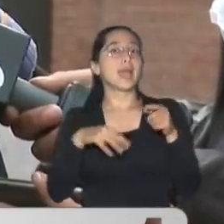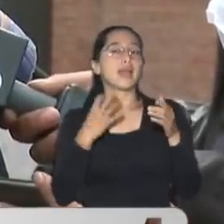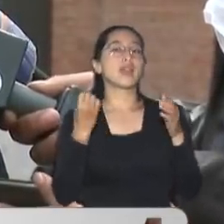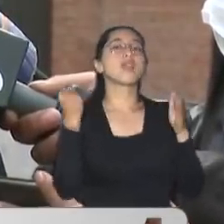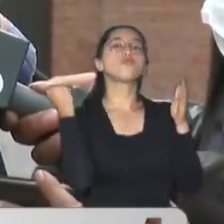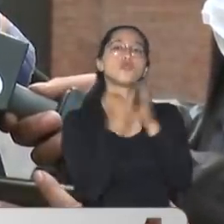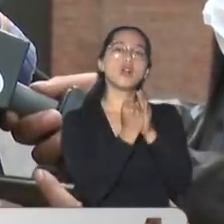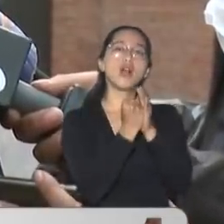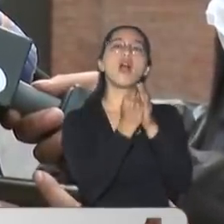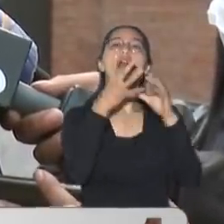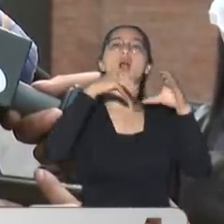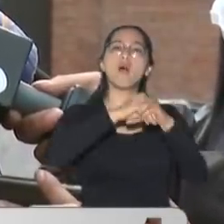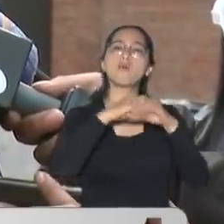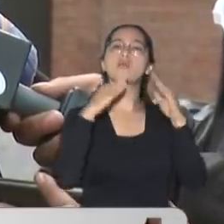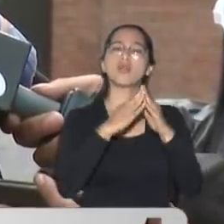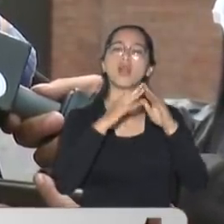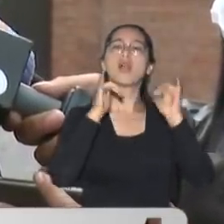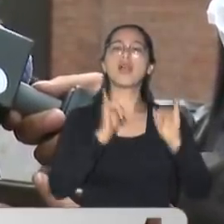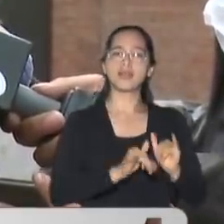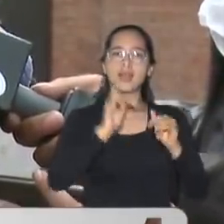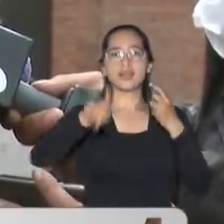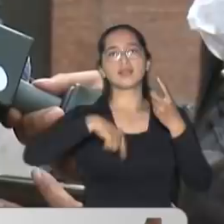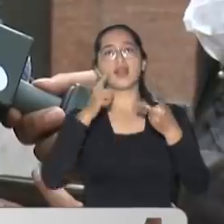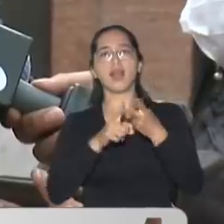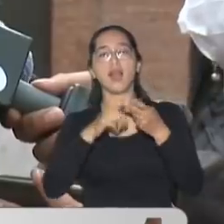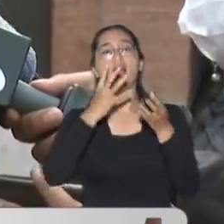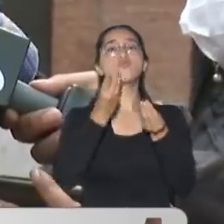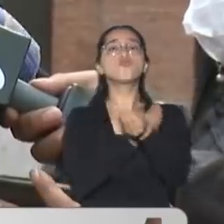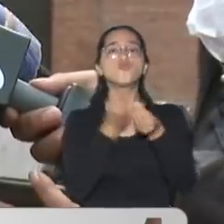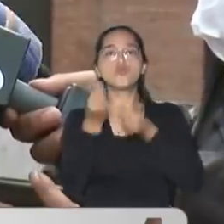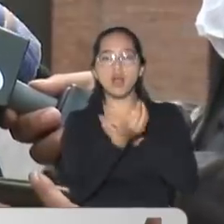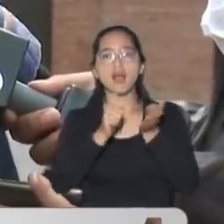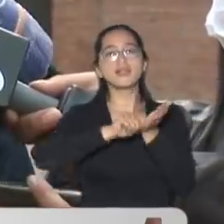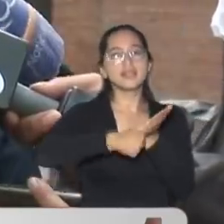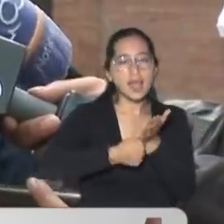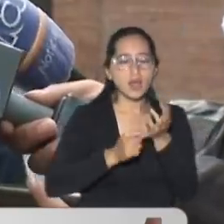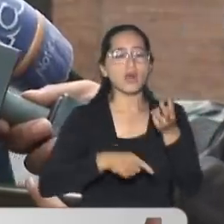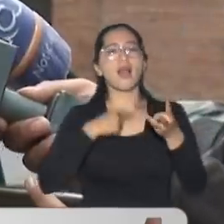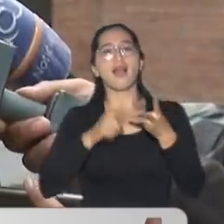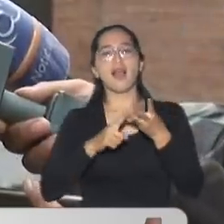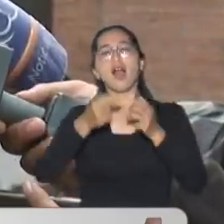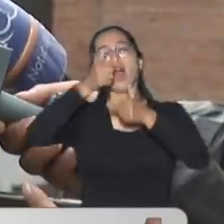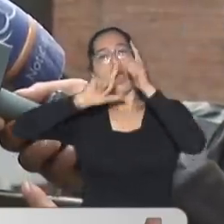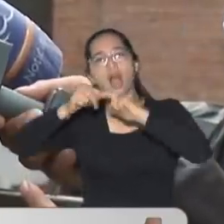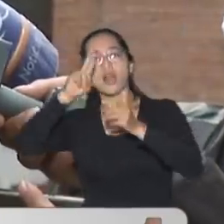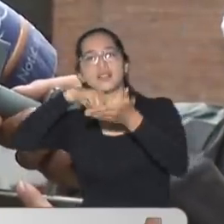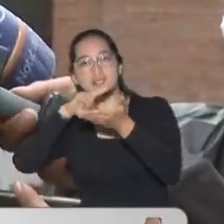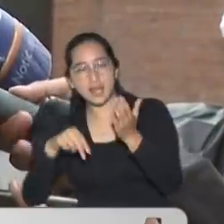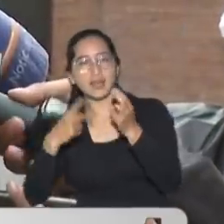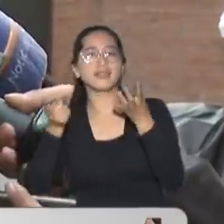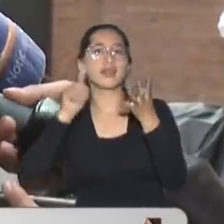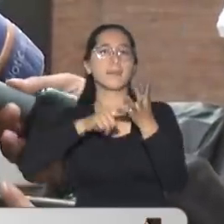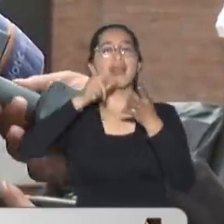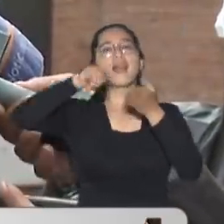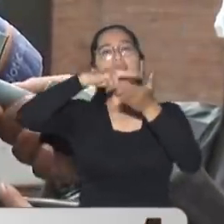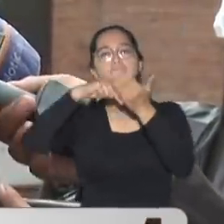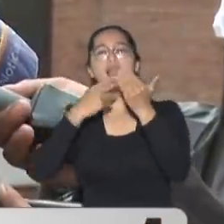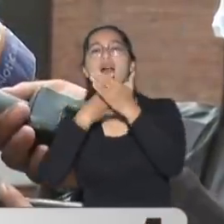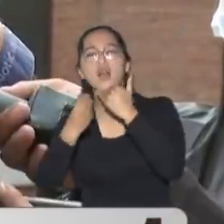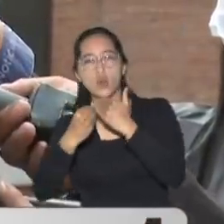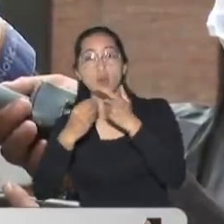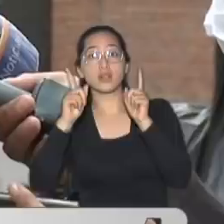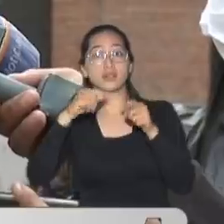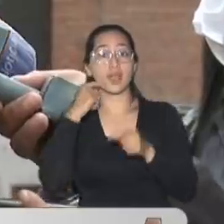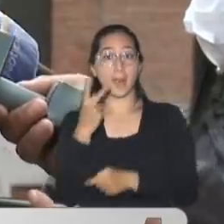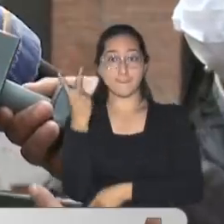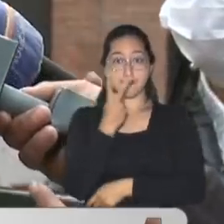un toque de queda y una ley seca exigente desde el día viernes a las 7 de la